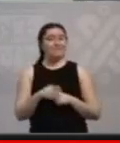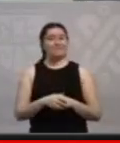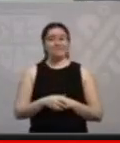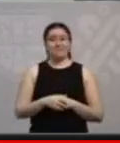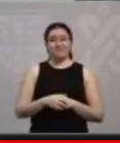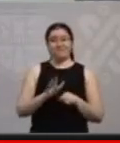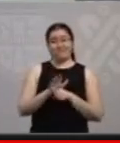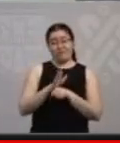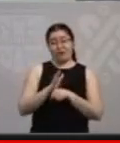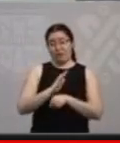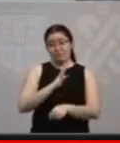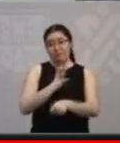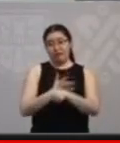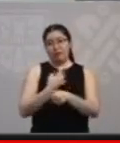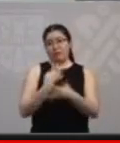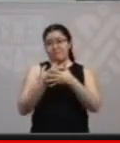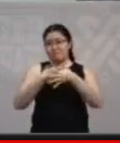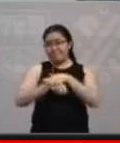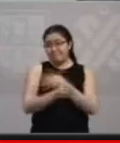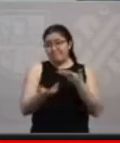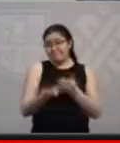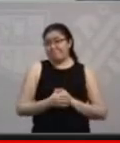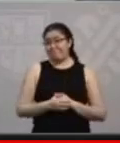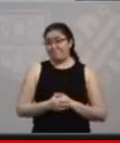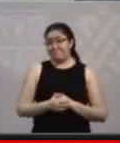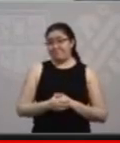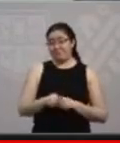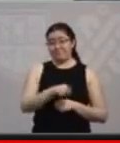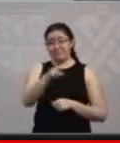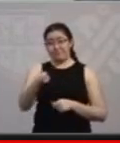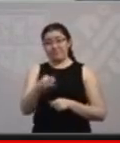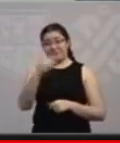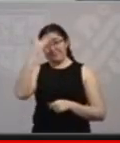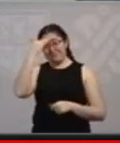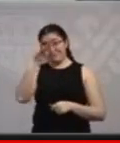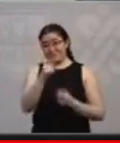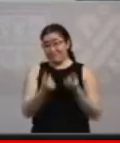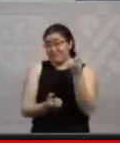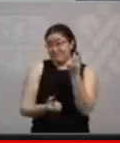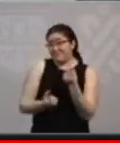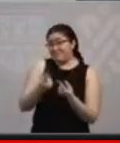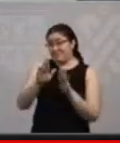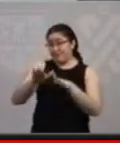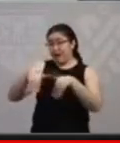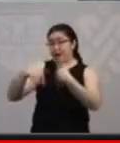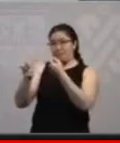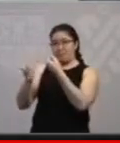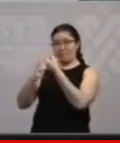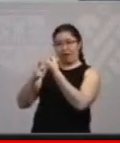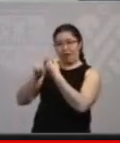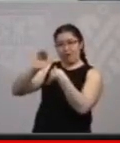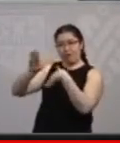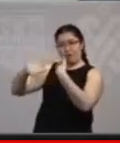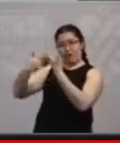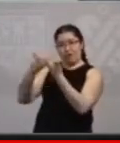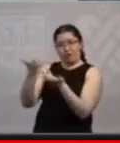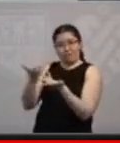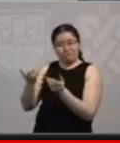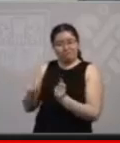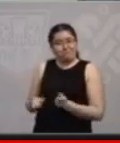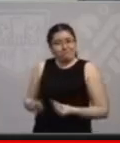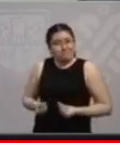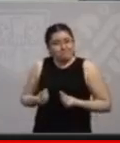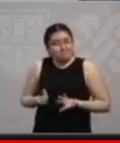penalistas, la orden de aprehensión. Muchos de ellos, pues, sabemos inclusive que algunos de ellos se fueron fuera del país.